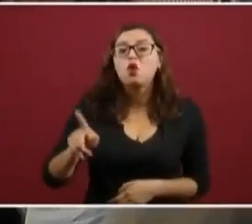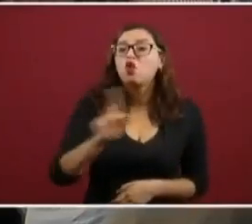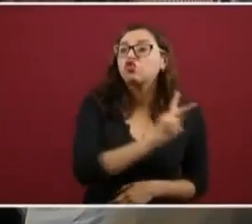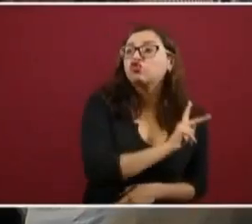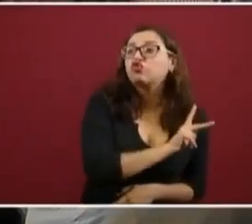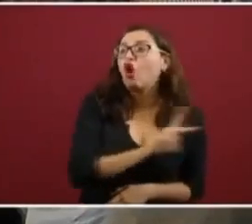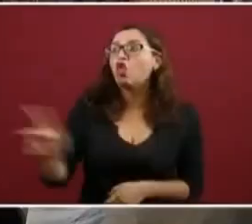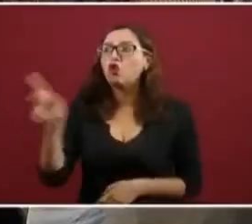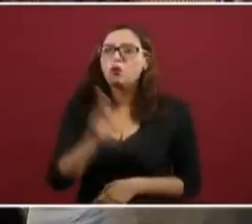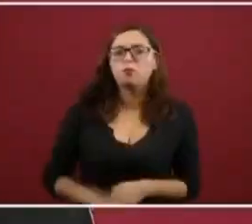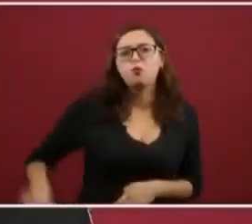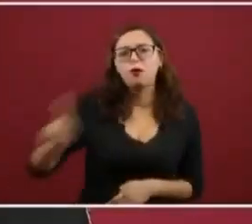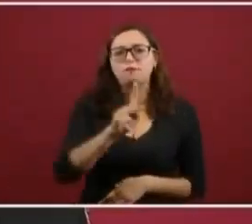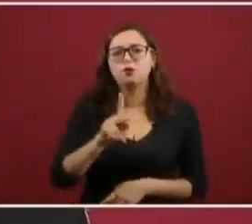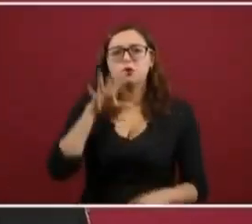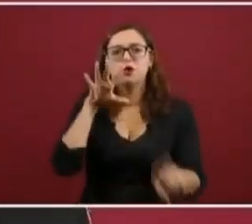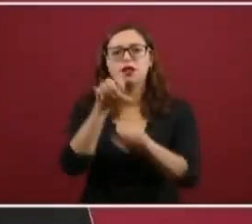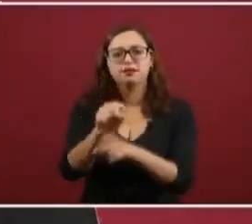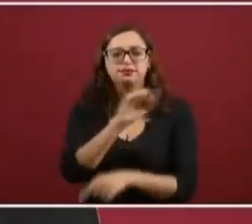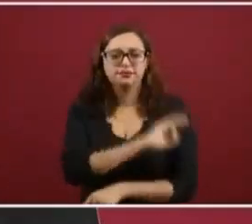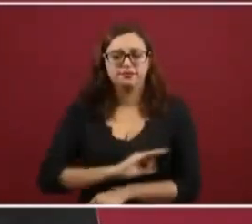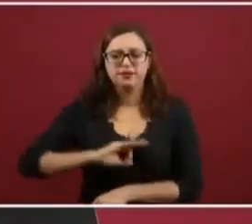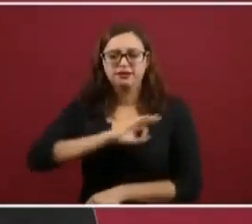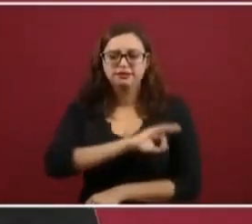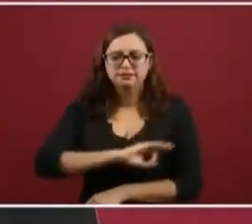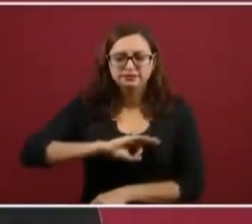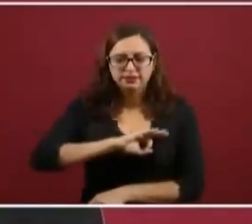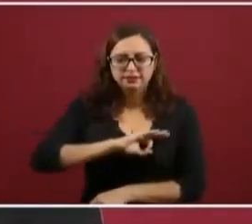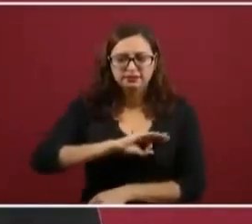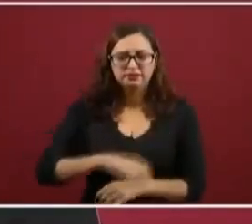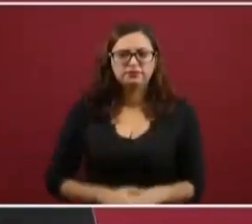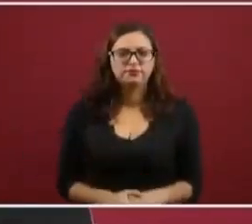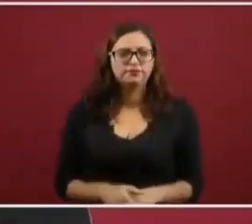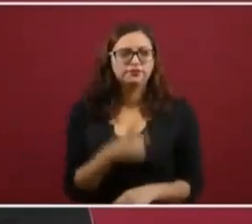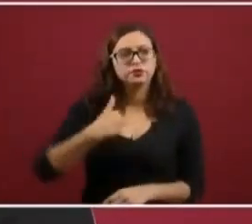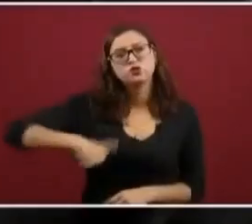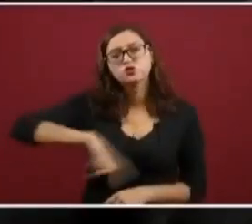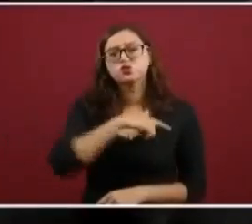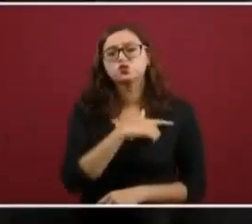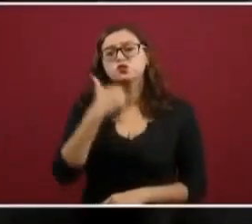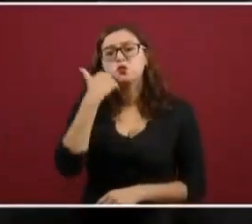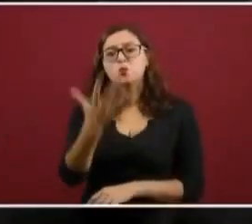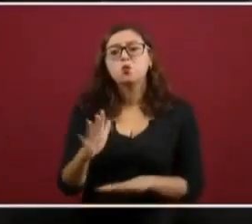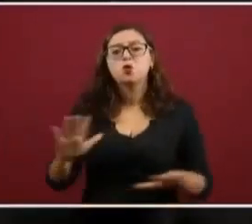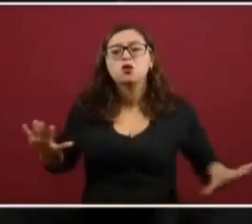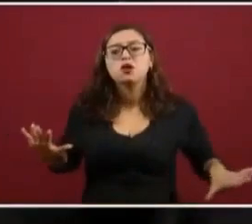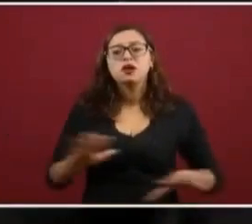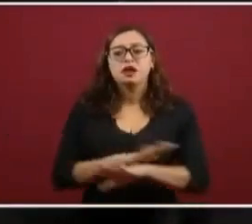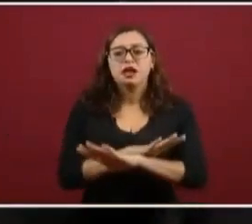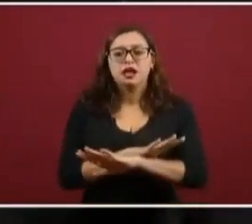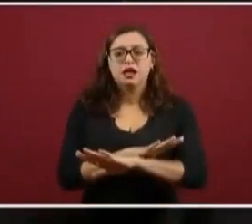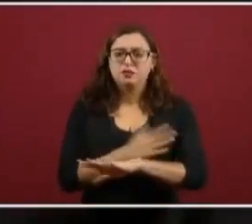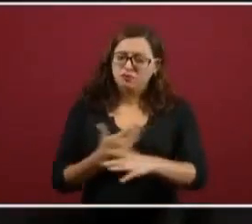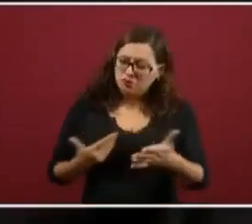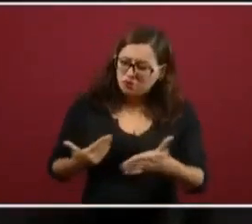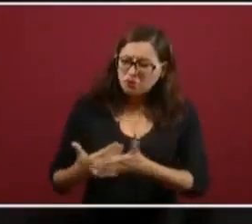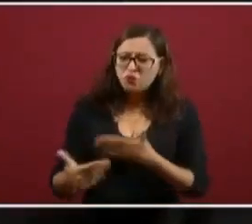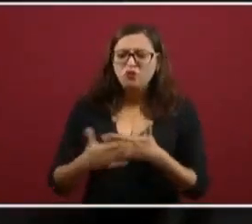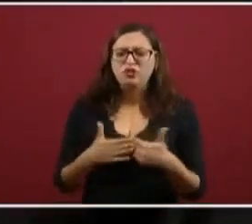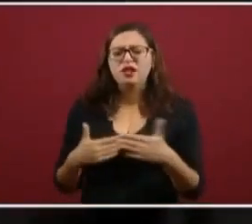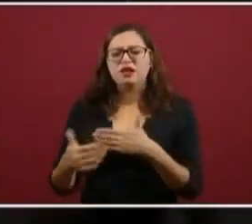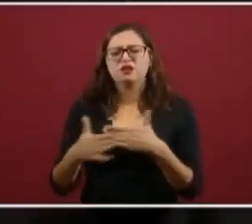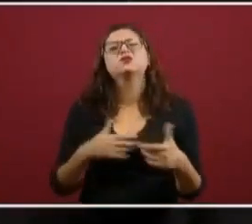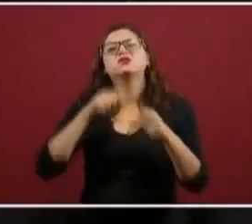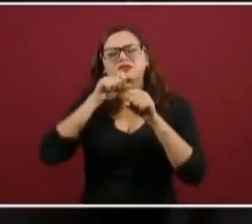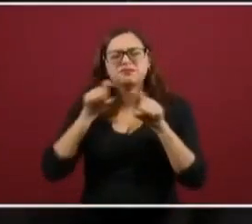el pueblo y lo que queremos es un cambio y una modernidad